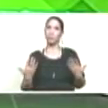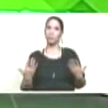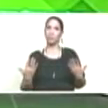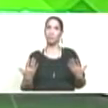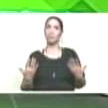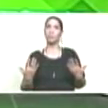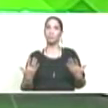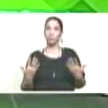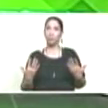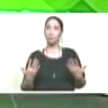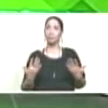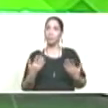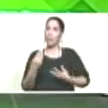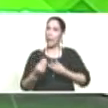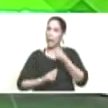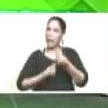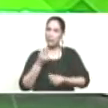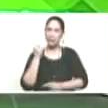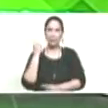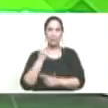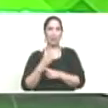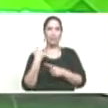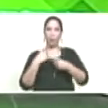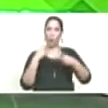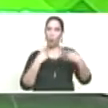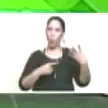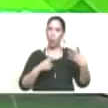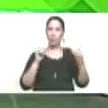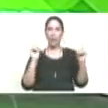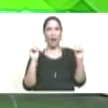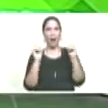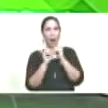Tiene que hacer muchas cosas nuestra revolución para renovarse.